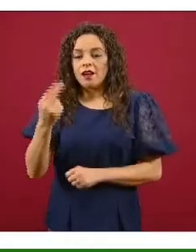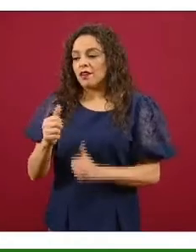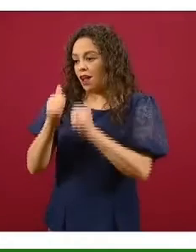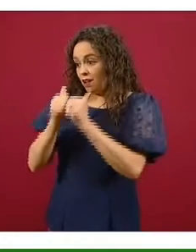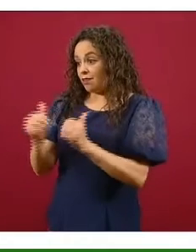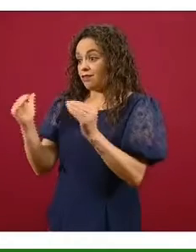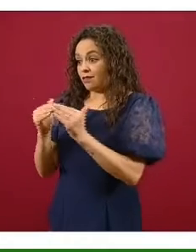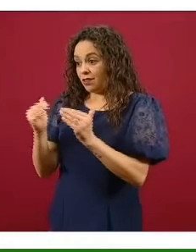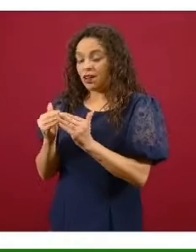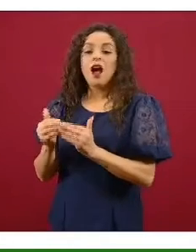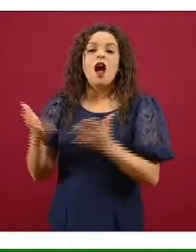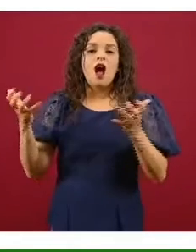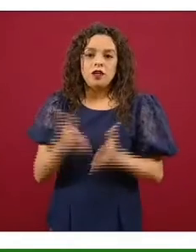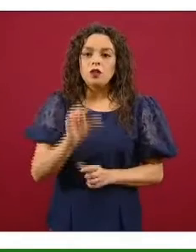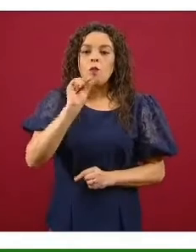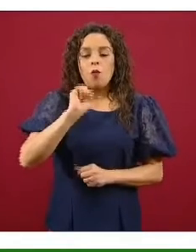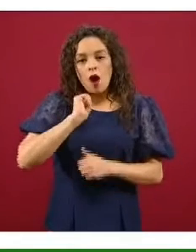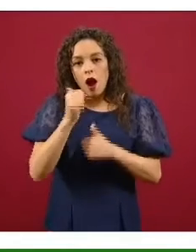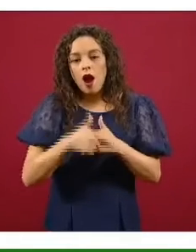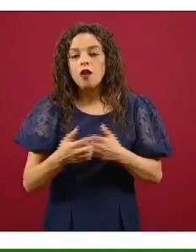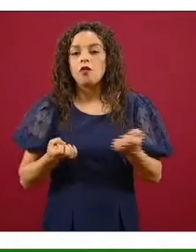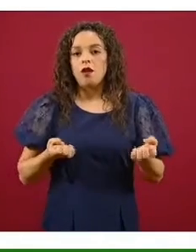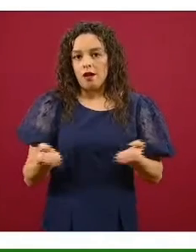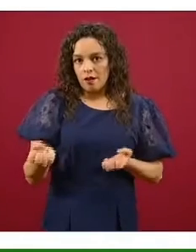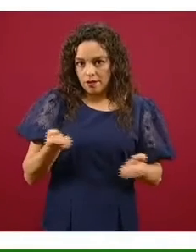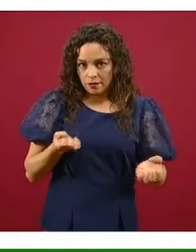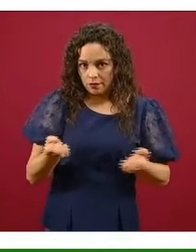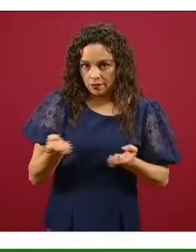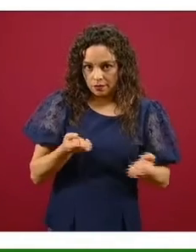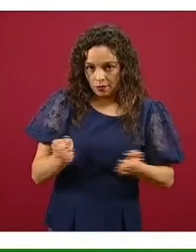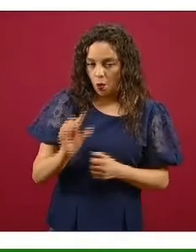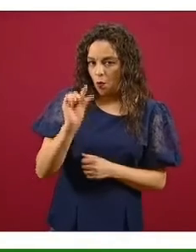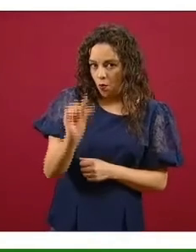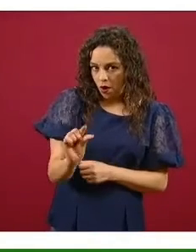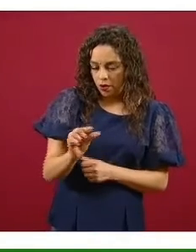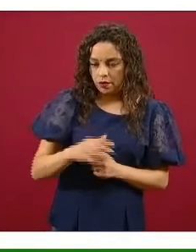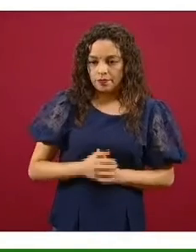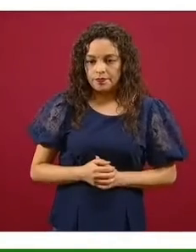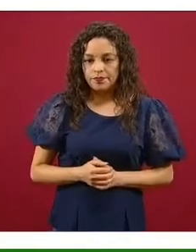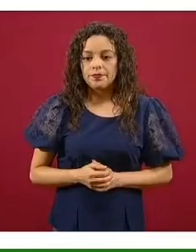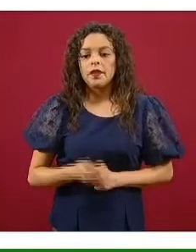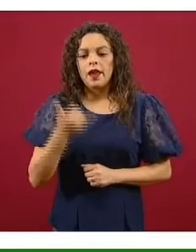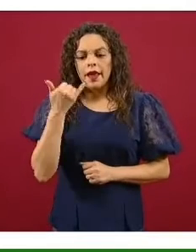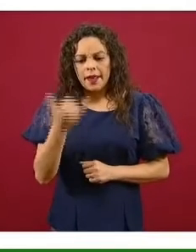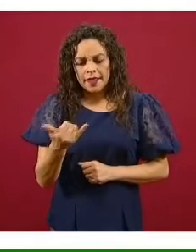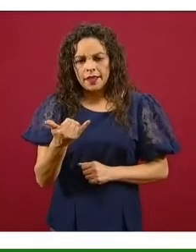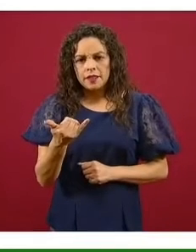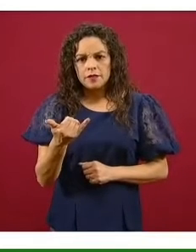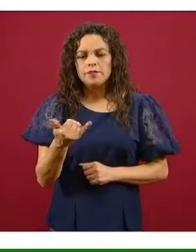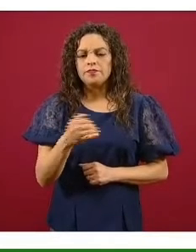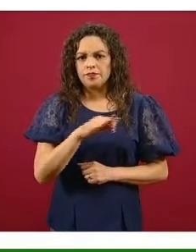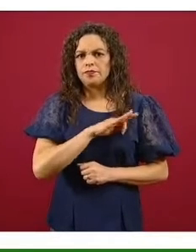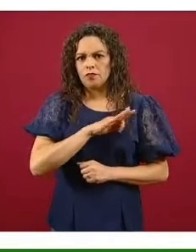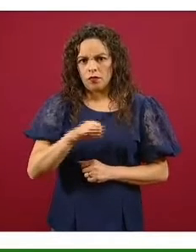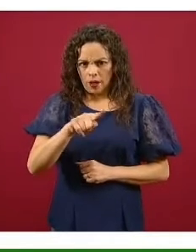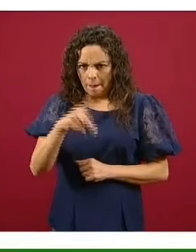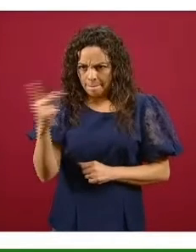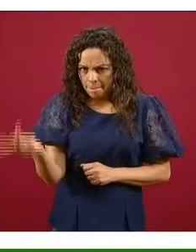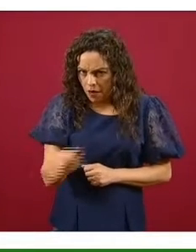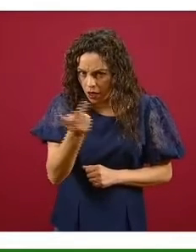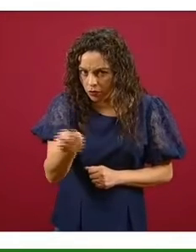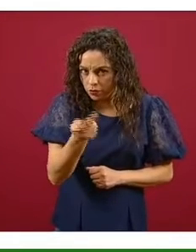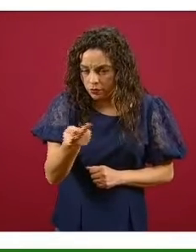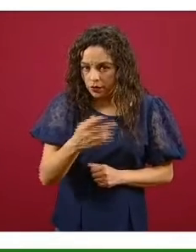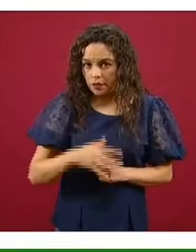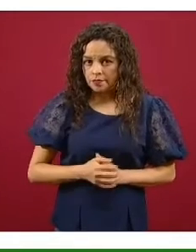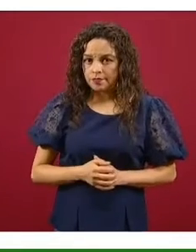poder reactivarnos físicamente en este sentido. Y preguntar, es importante